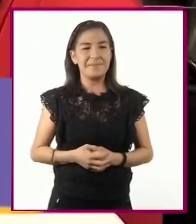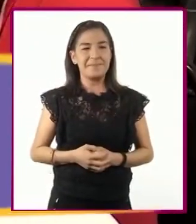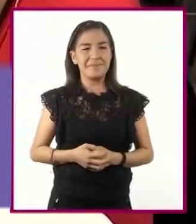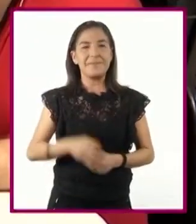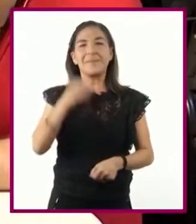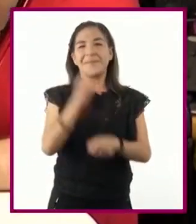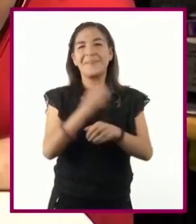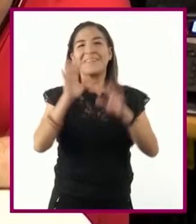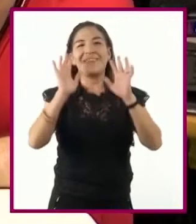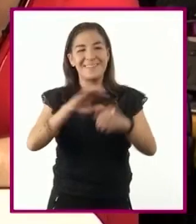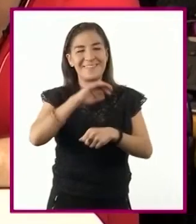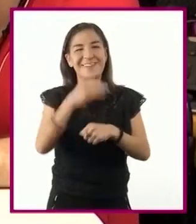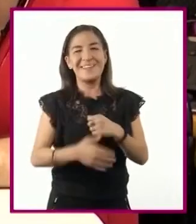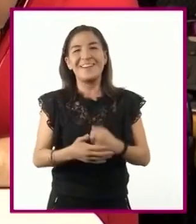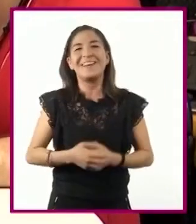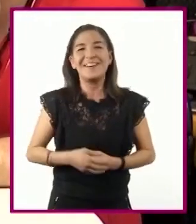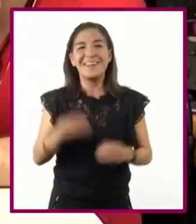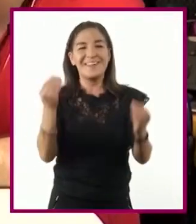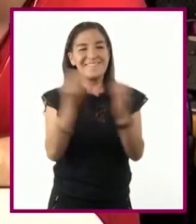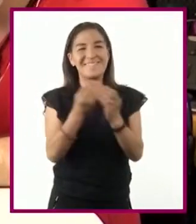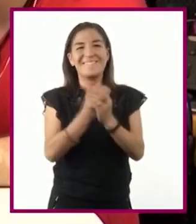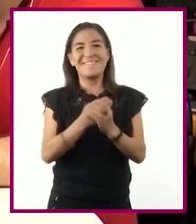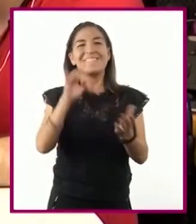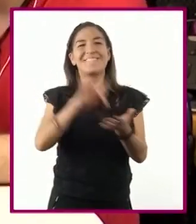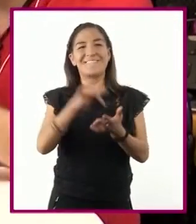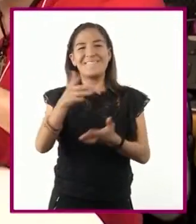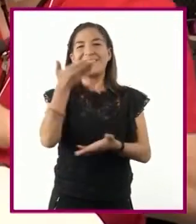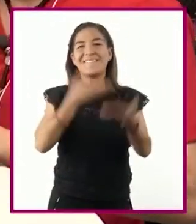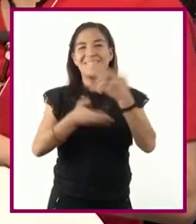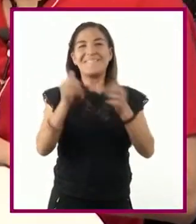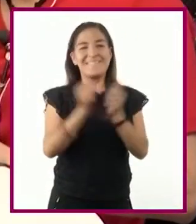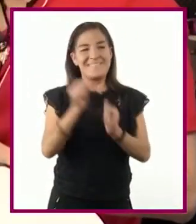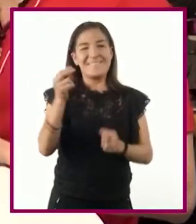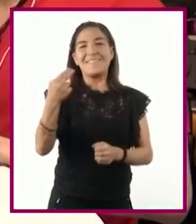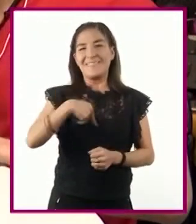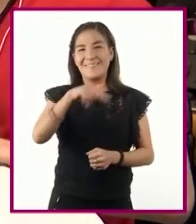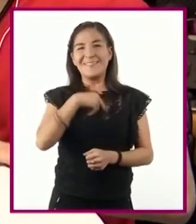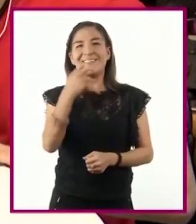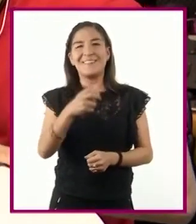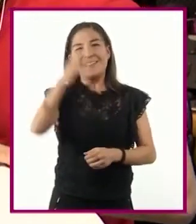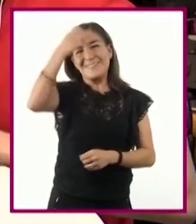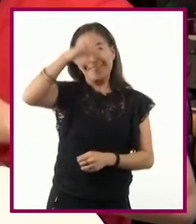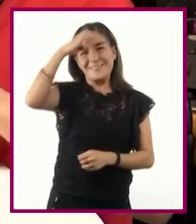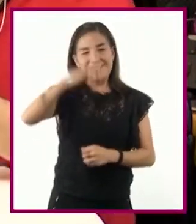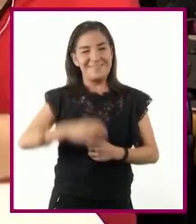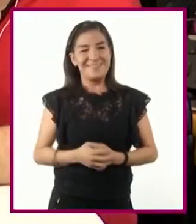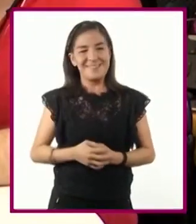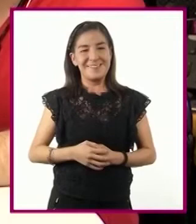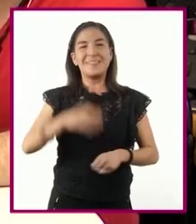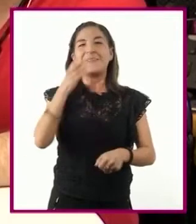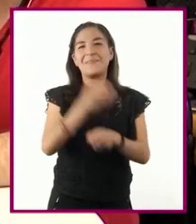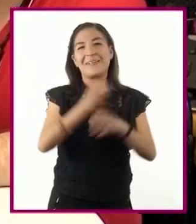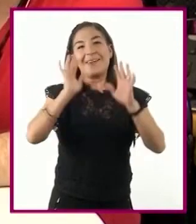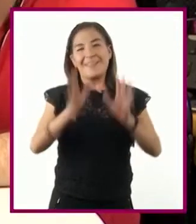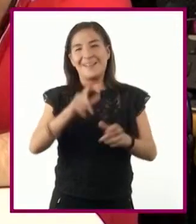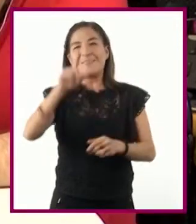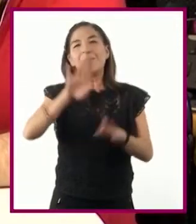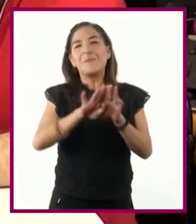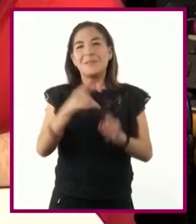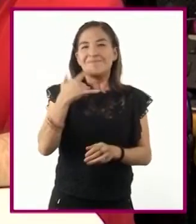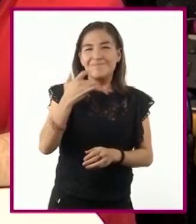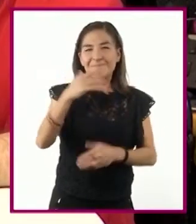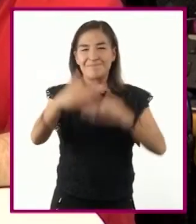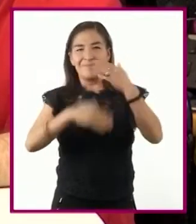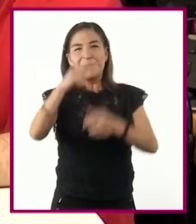Llegamos al final de la sesión. Gracias por compartir con nosotros esta experiencia. Ha sido un paso más en el camino de